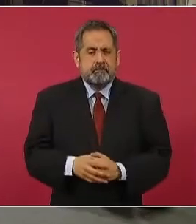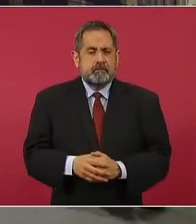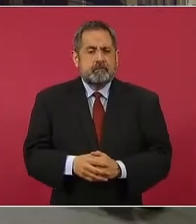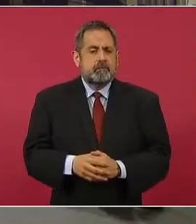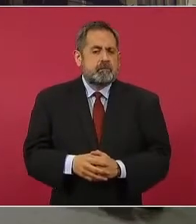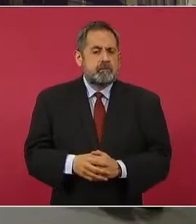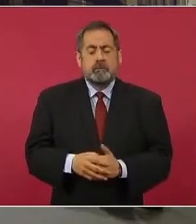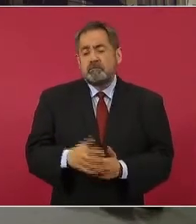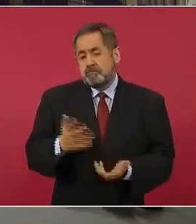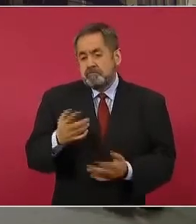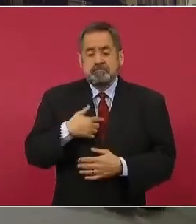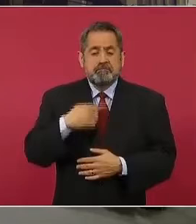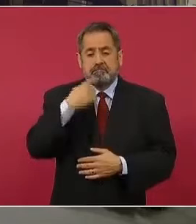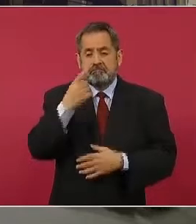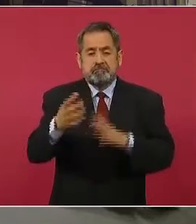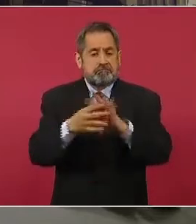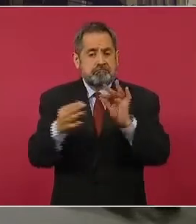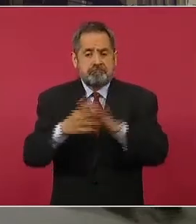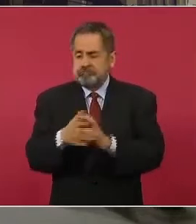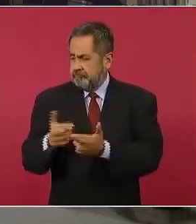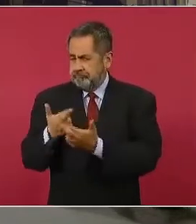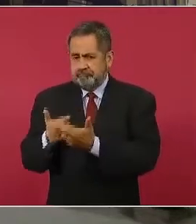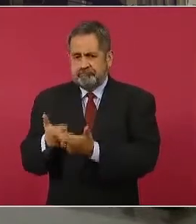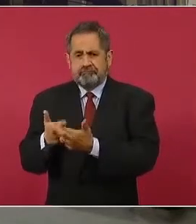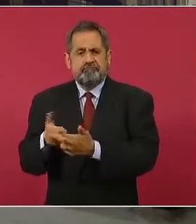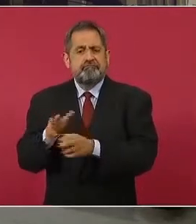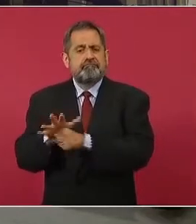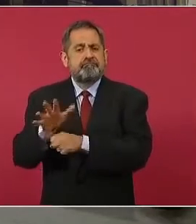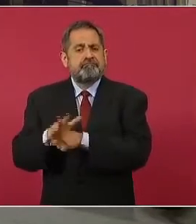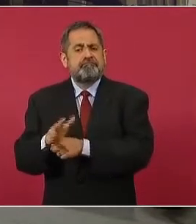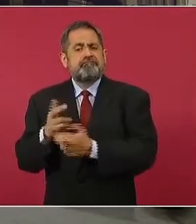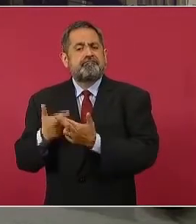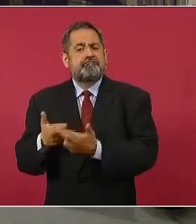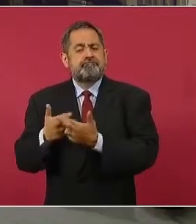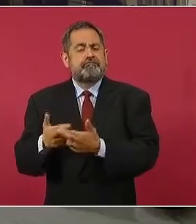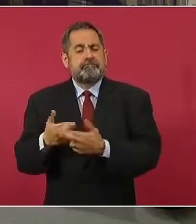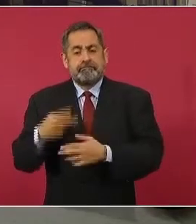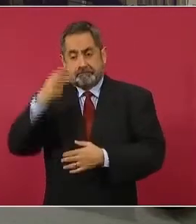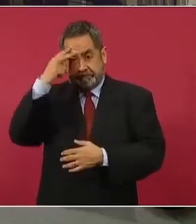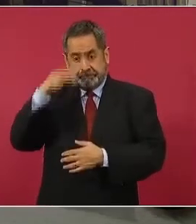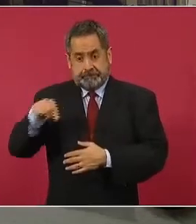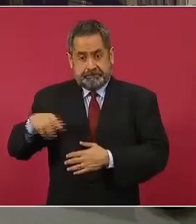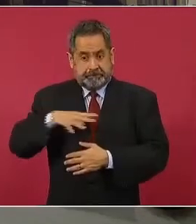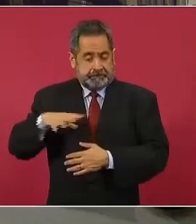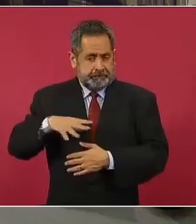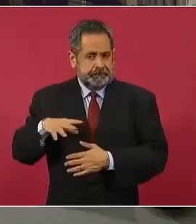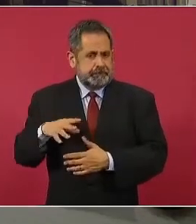hipócritas. Y también muy corruptos, muy rateros.